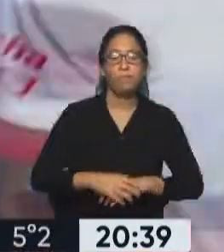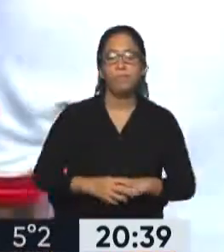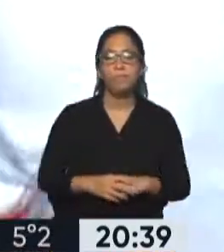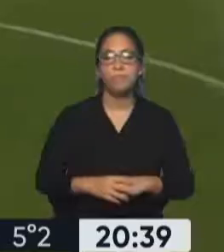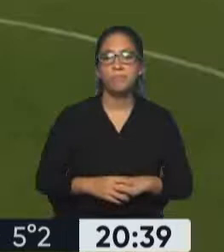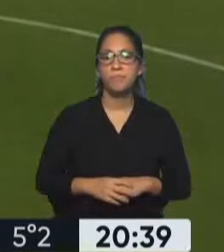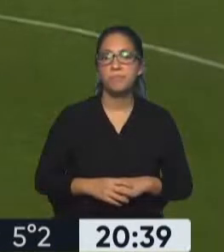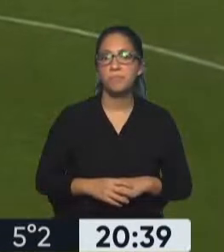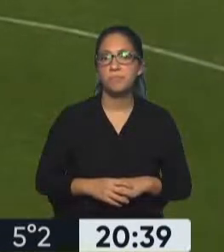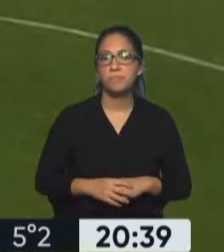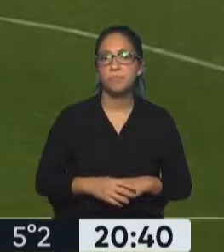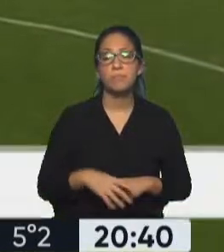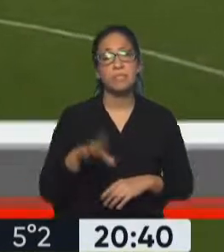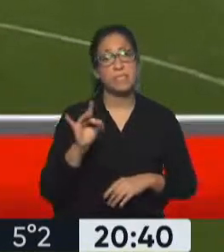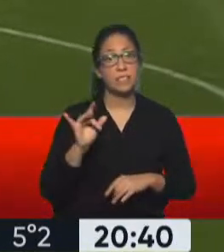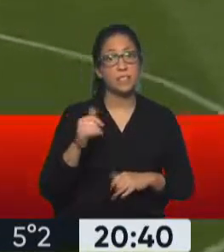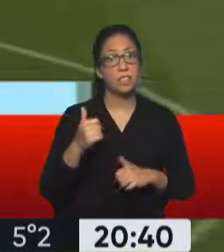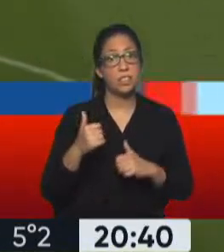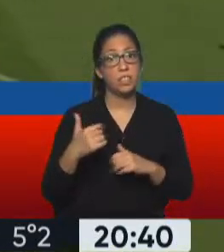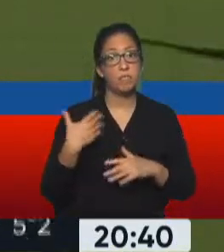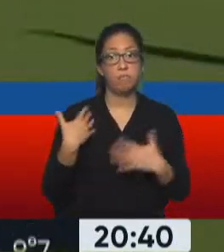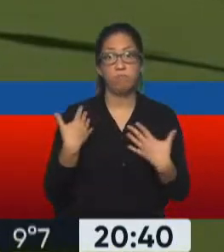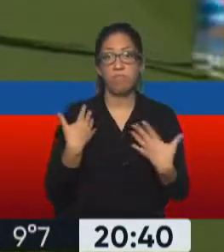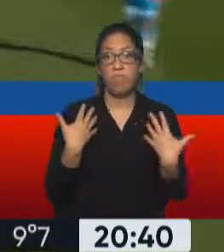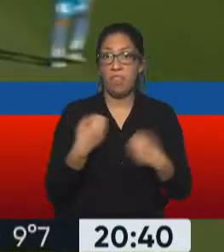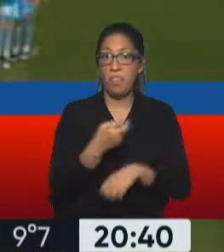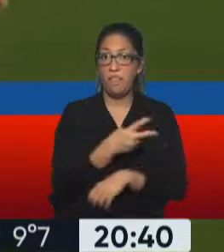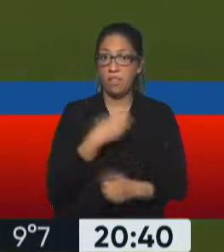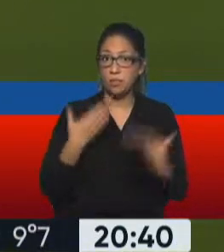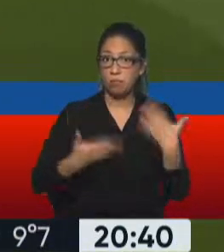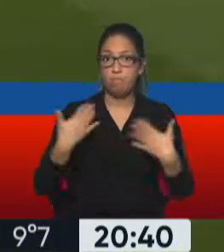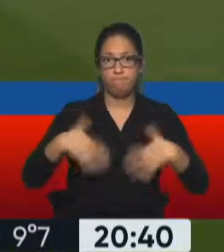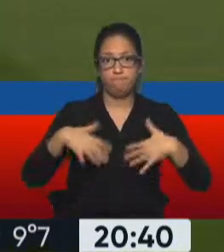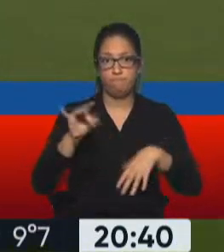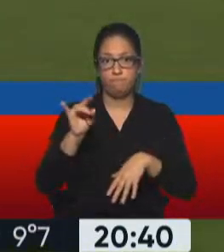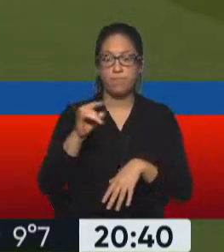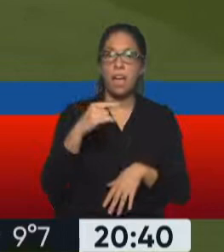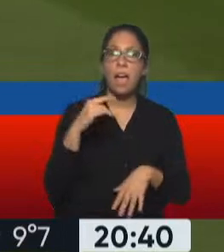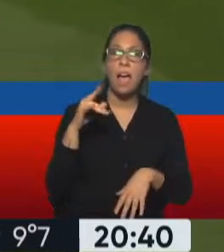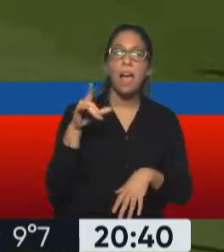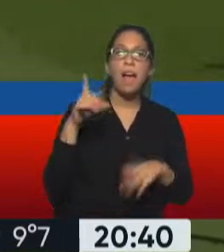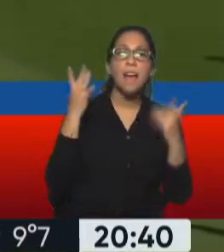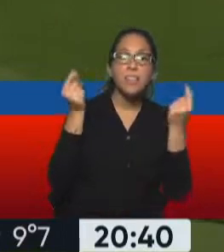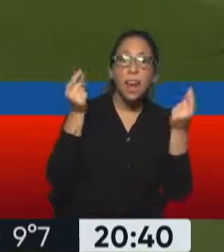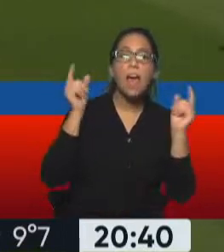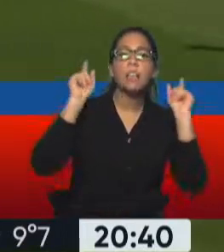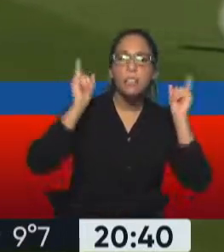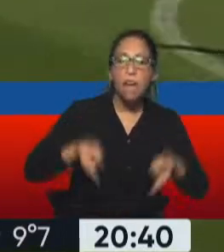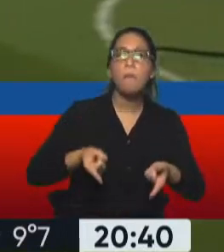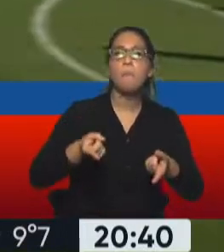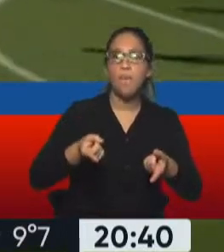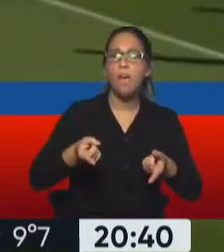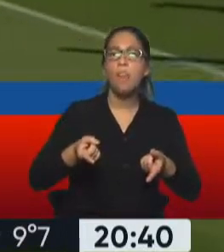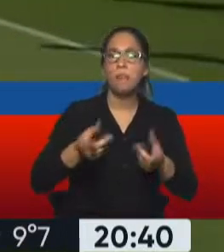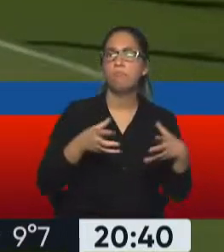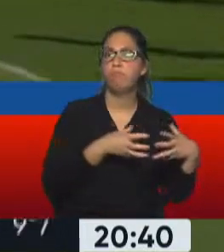festejada ante este difícil defensa que jugó con algunos suplentes. También Arsenal presentó